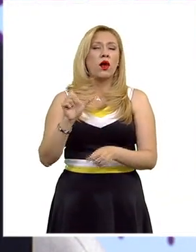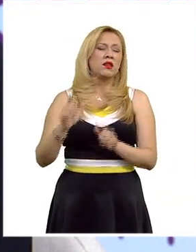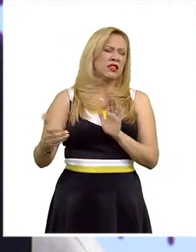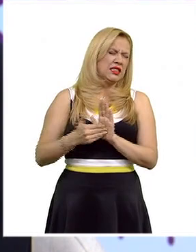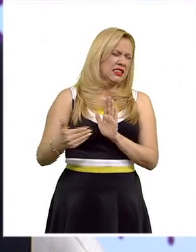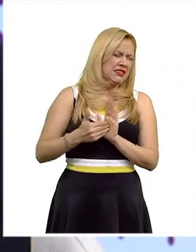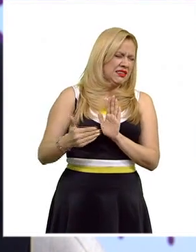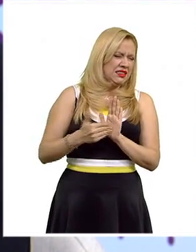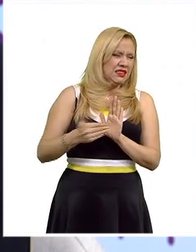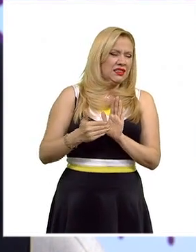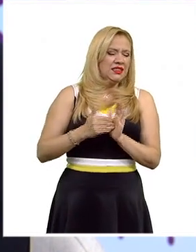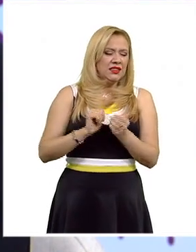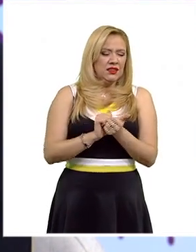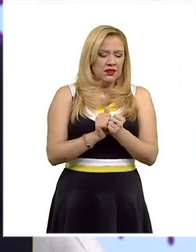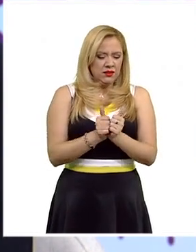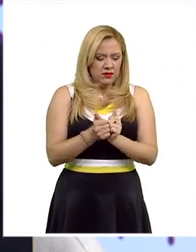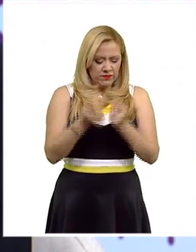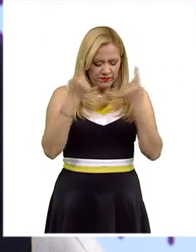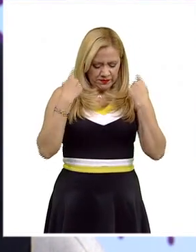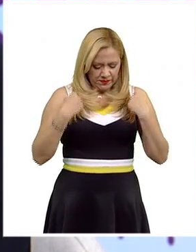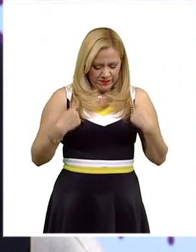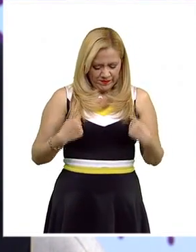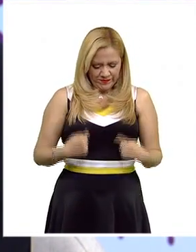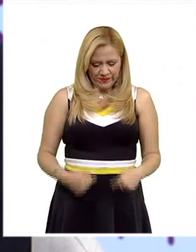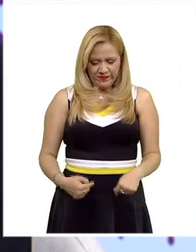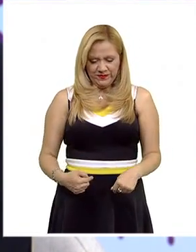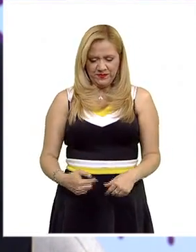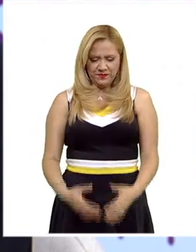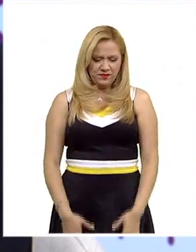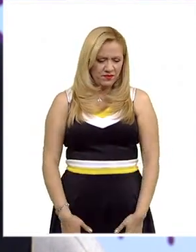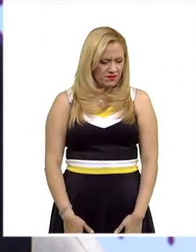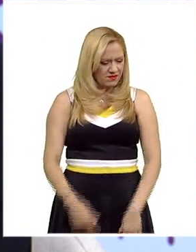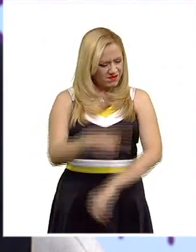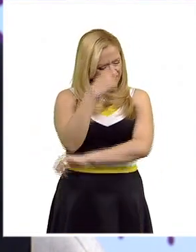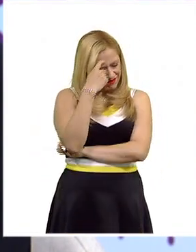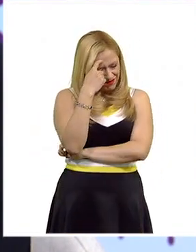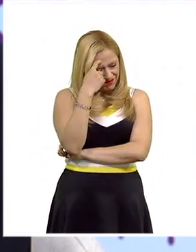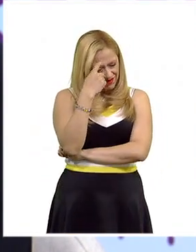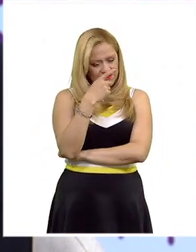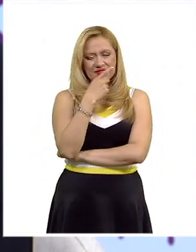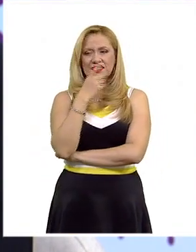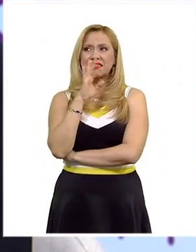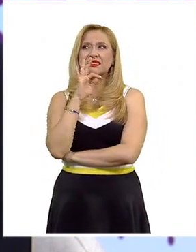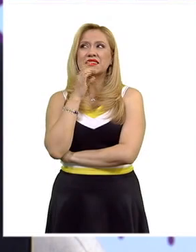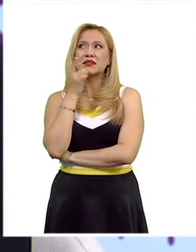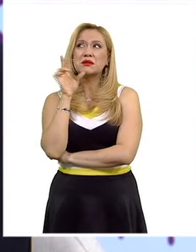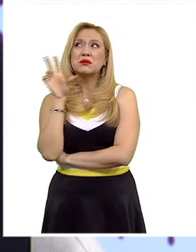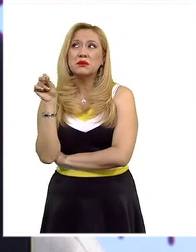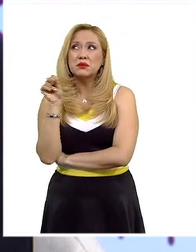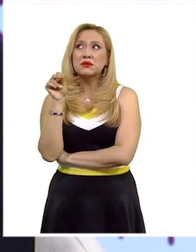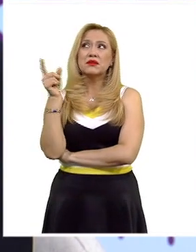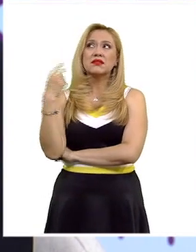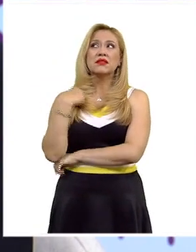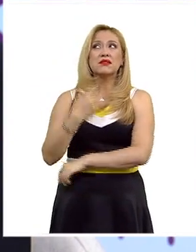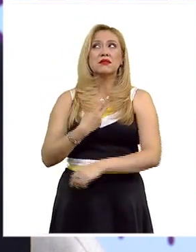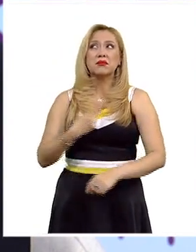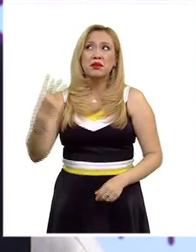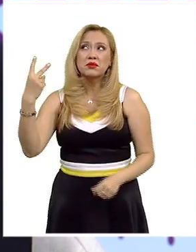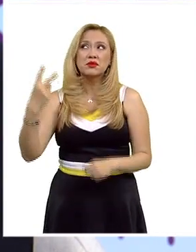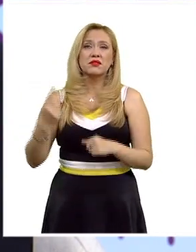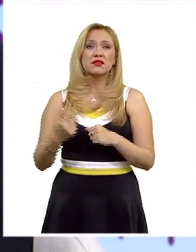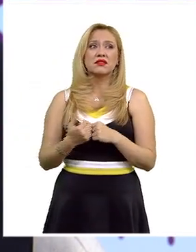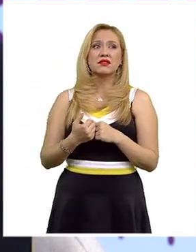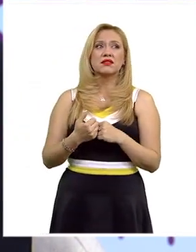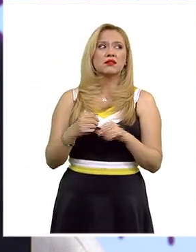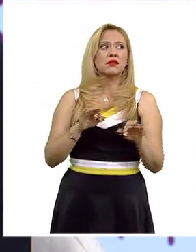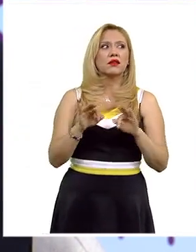es ponerte en una situación donde tú tengas que estarte cuestionando, híjole, pero ¿y si le digo que no al jefe cuando me invita a salir? O sea, ¿qué va a pasar